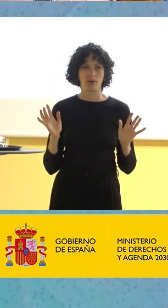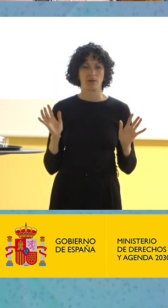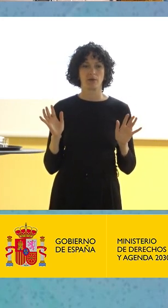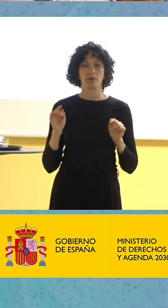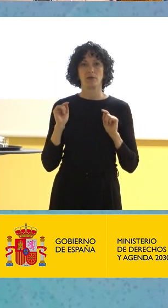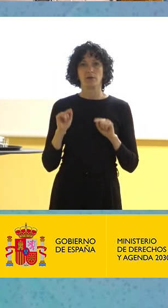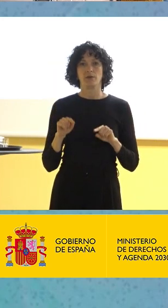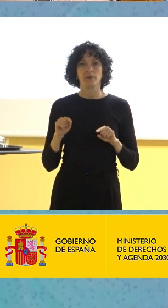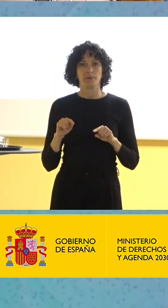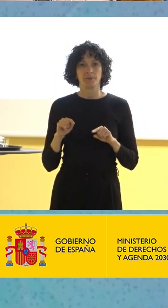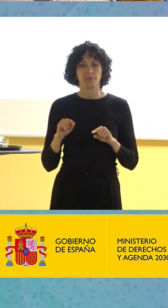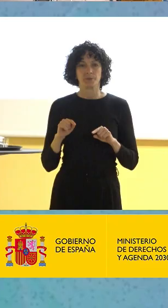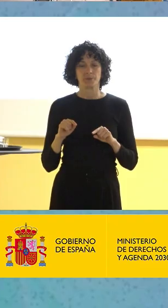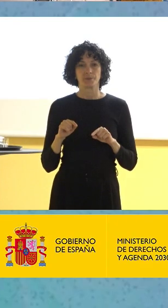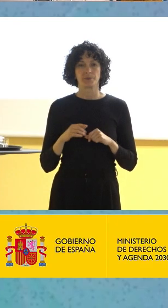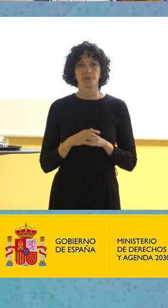que su...